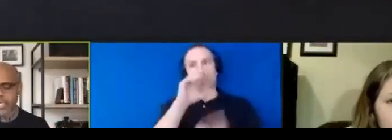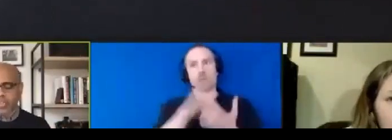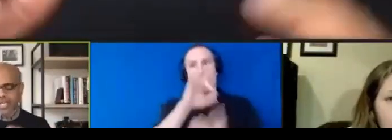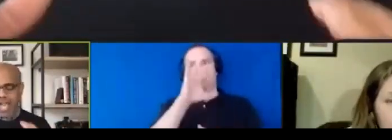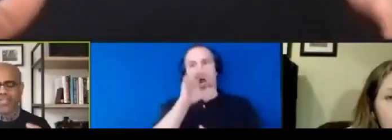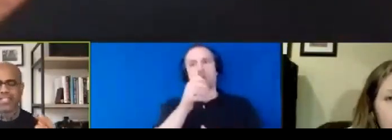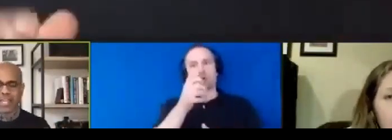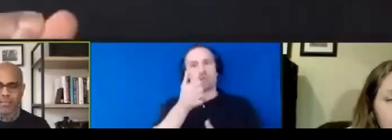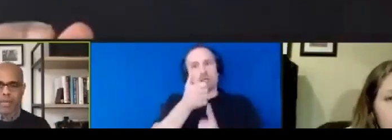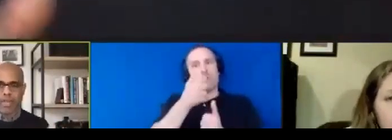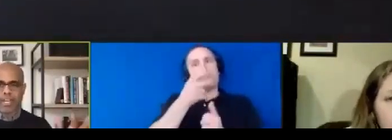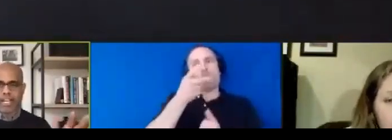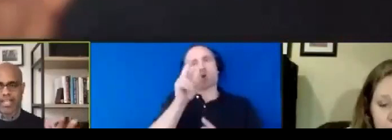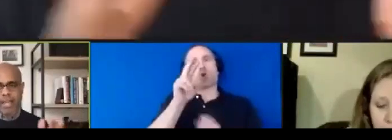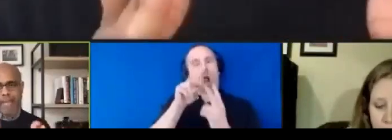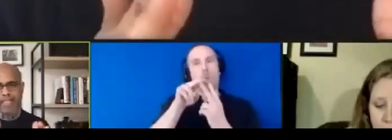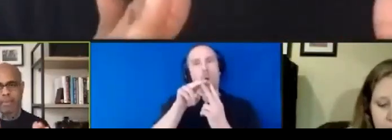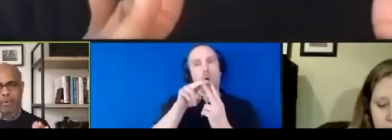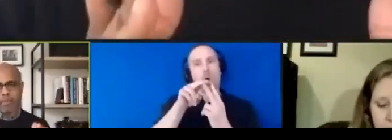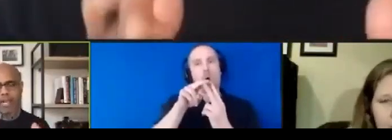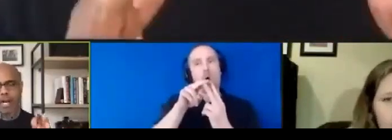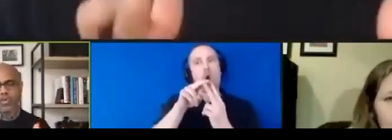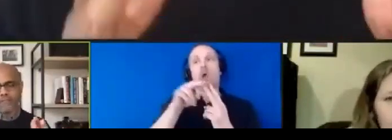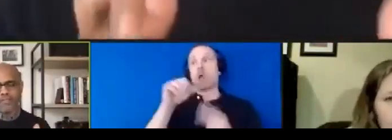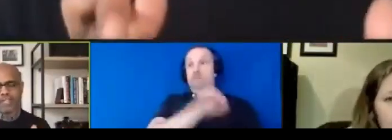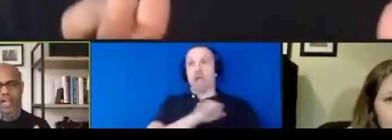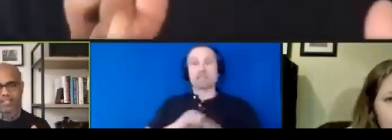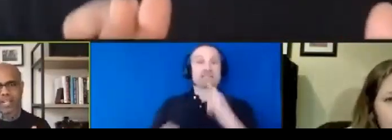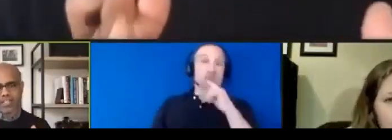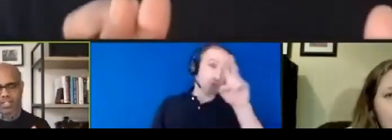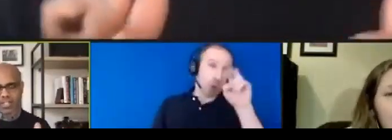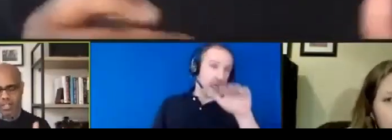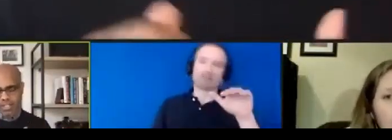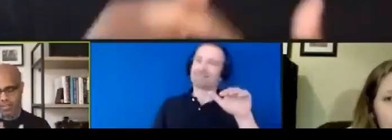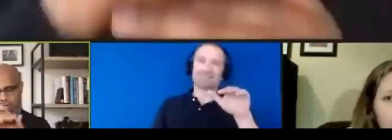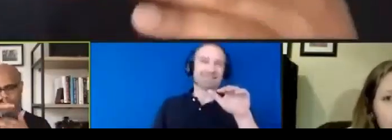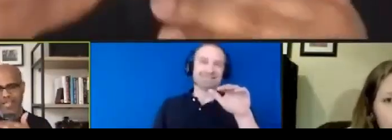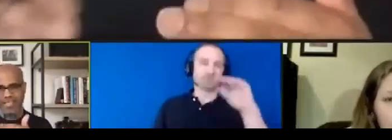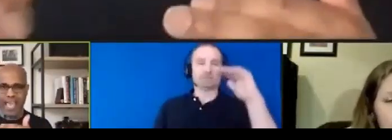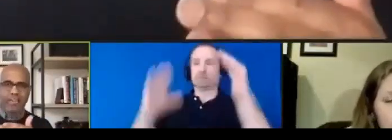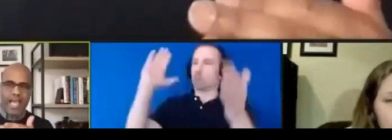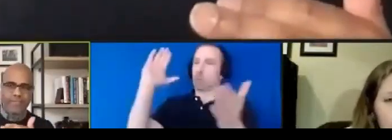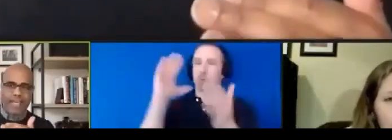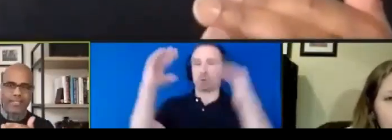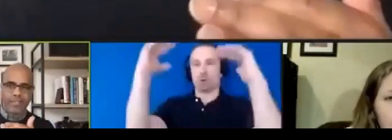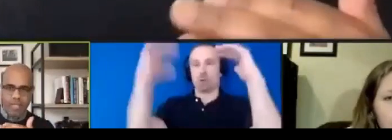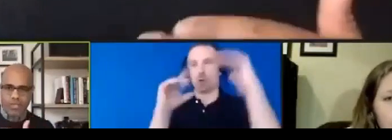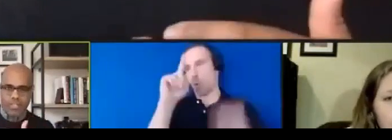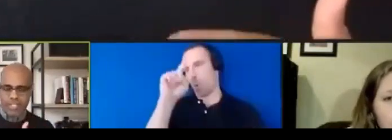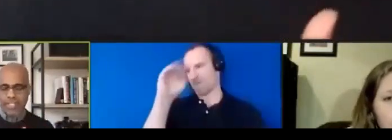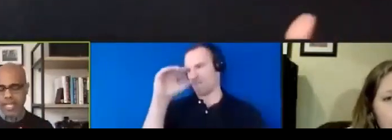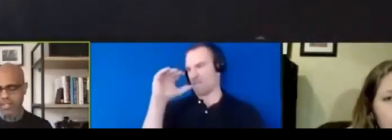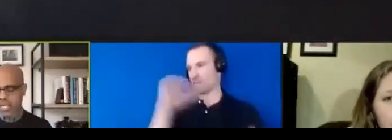número así que si ganas más de 200 dólares por pareja o 200 dólares vas a